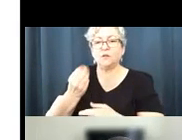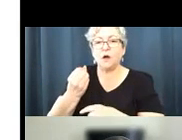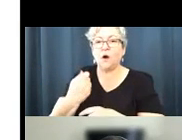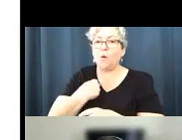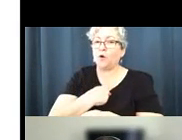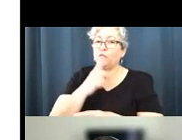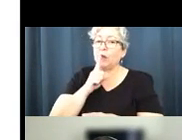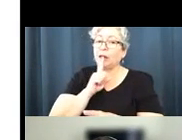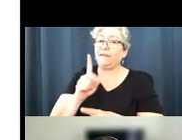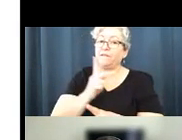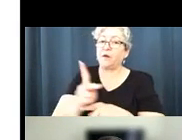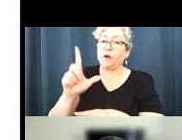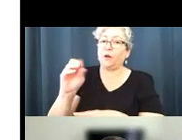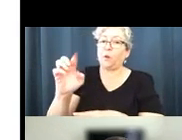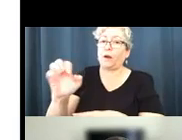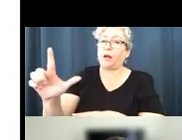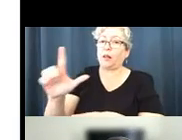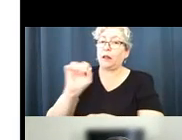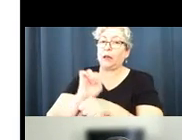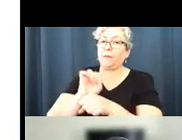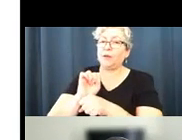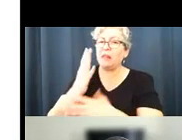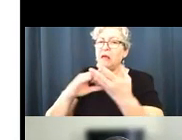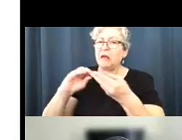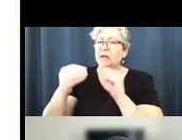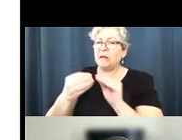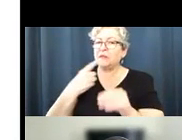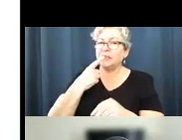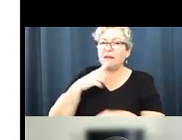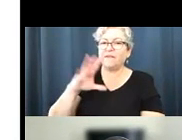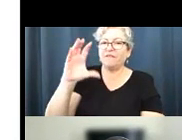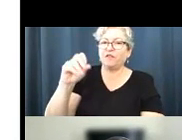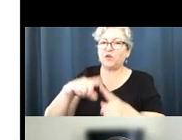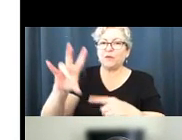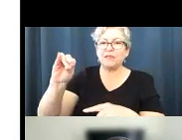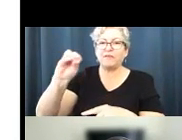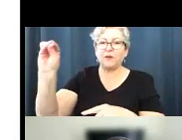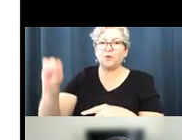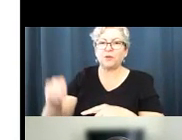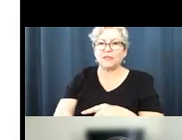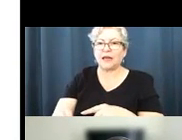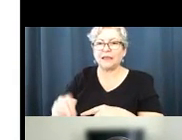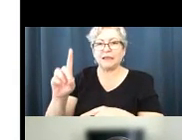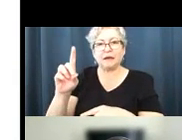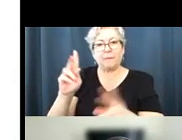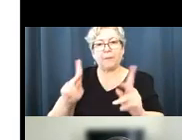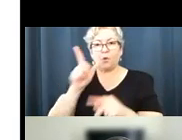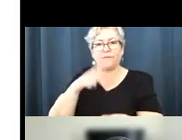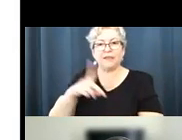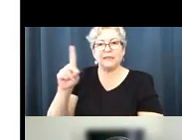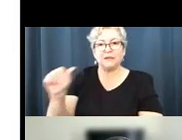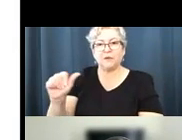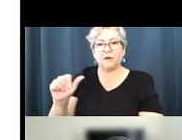Entonces, somos unos empleados muy fieles. El número es como de 50-70% de las personas